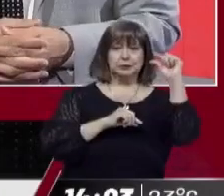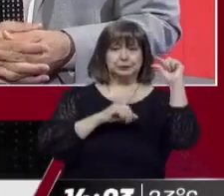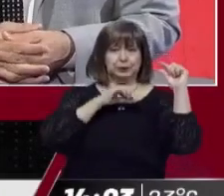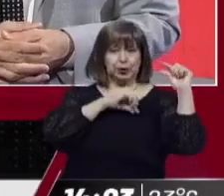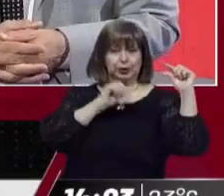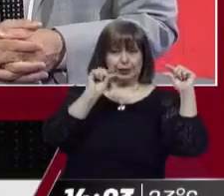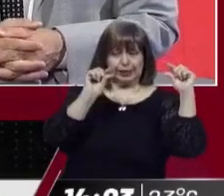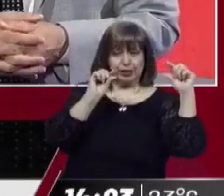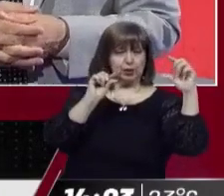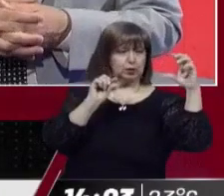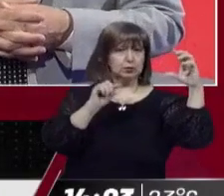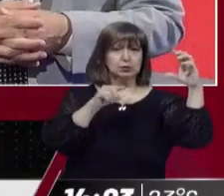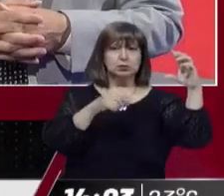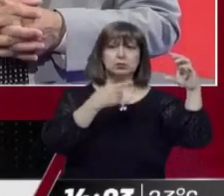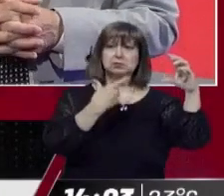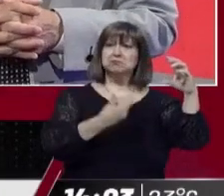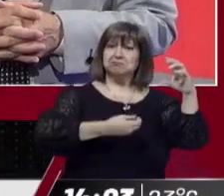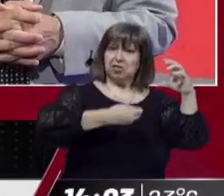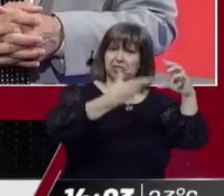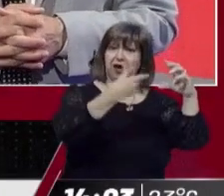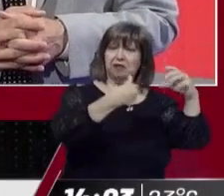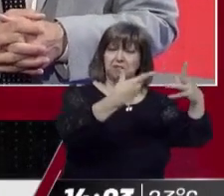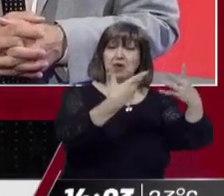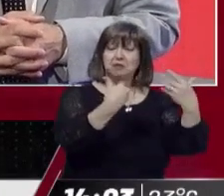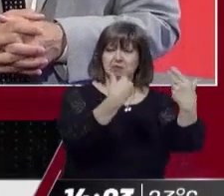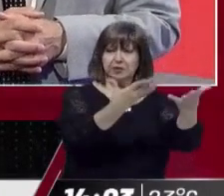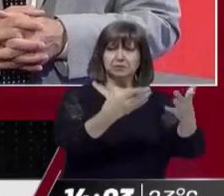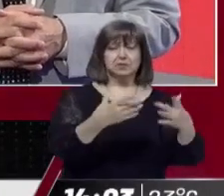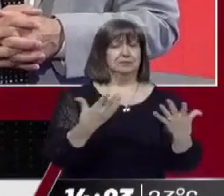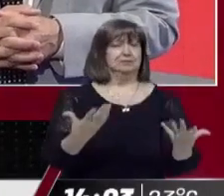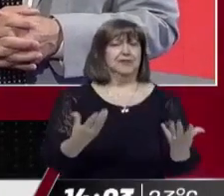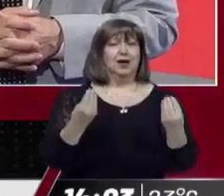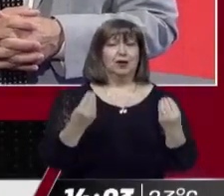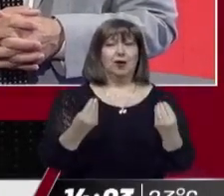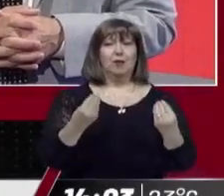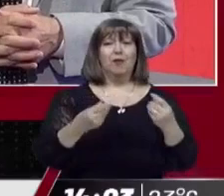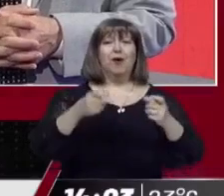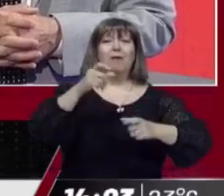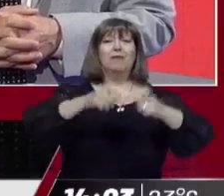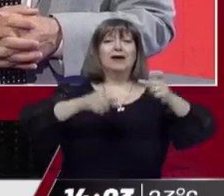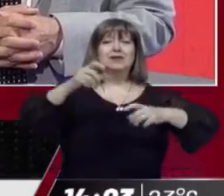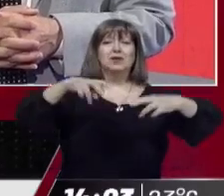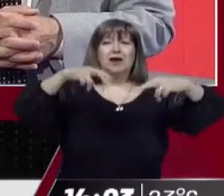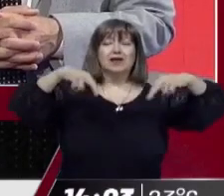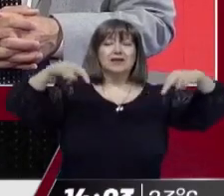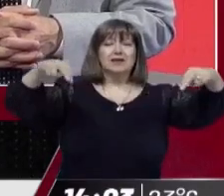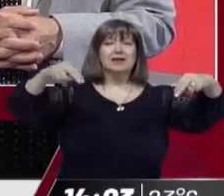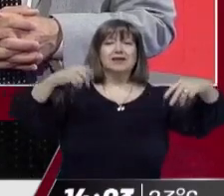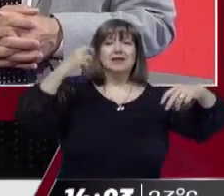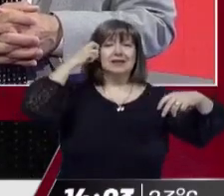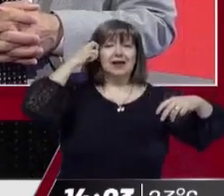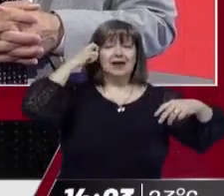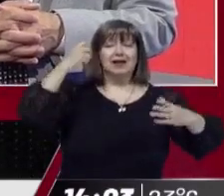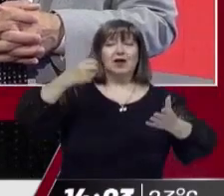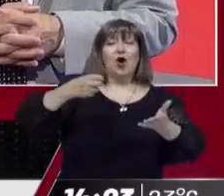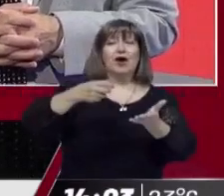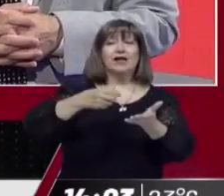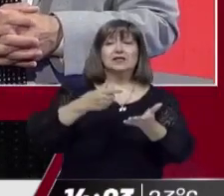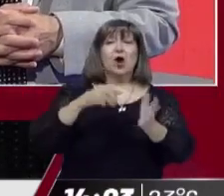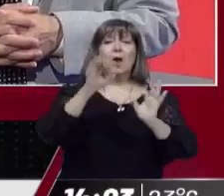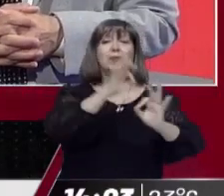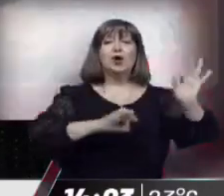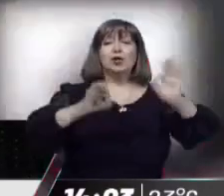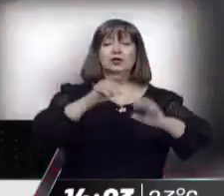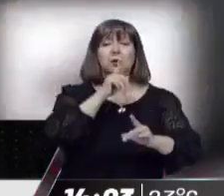mientras hay proyectos que duermen y no los tratan y no dan el quórum y la cosa pasa semanas y meses de